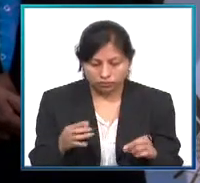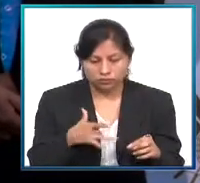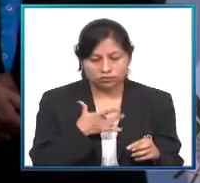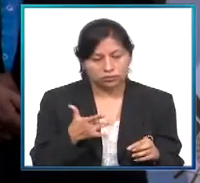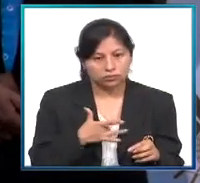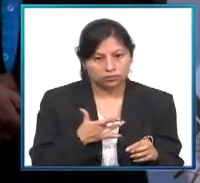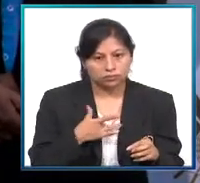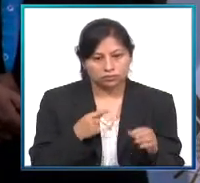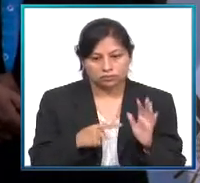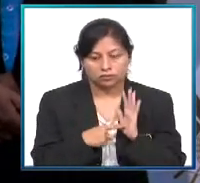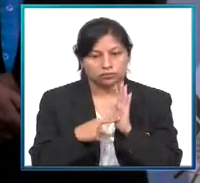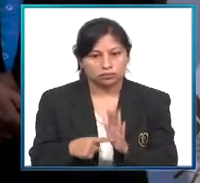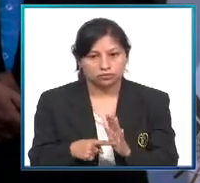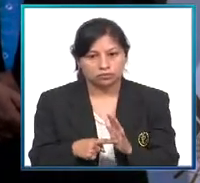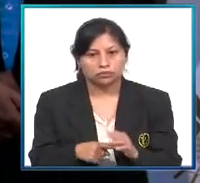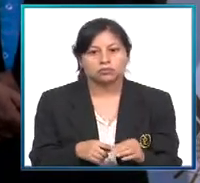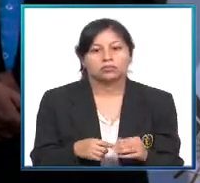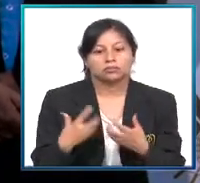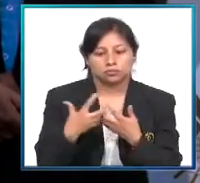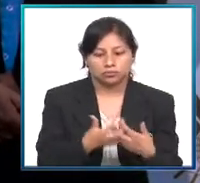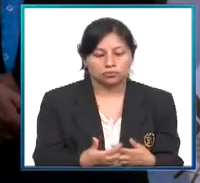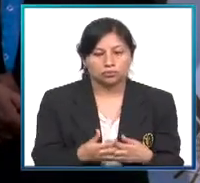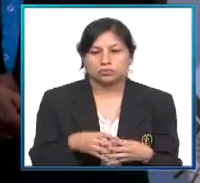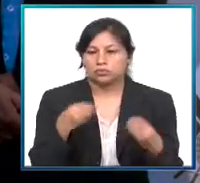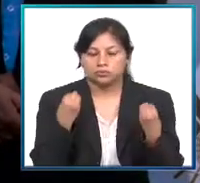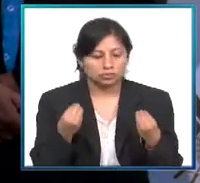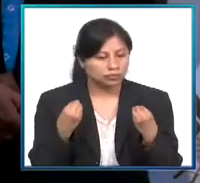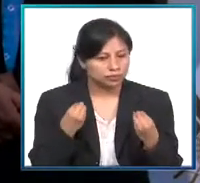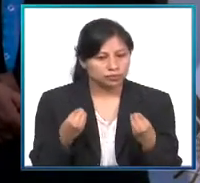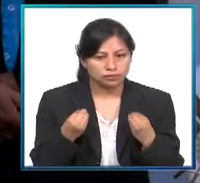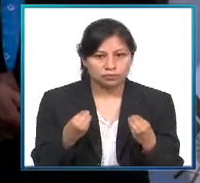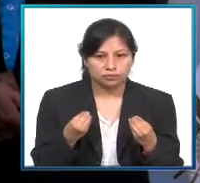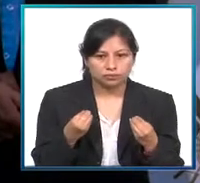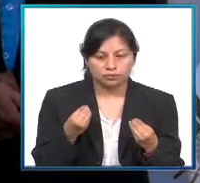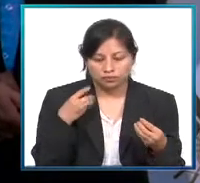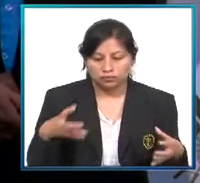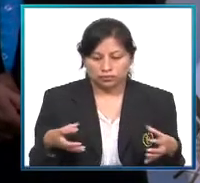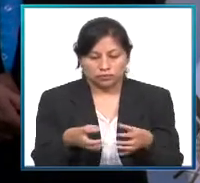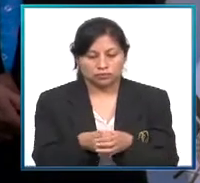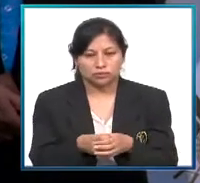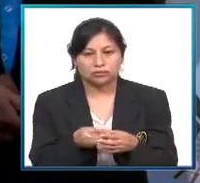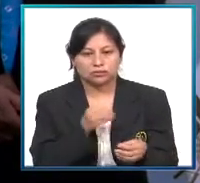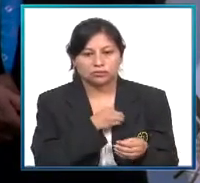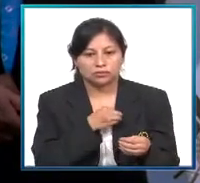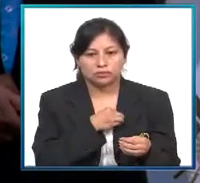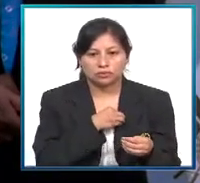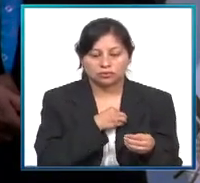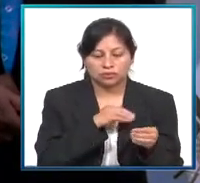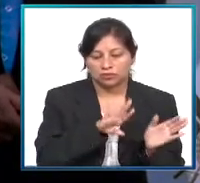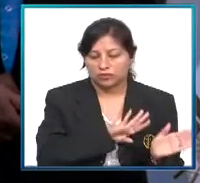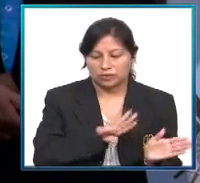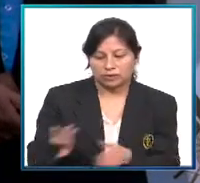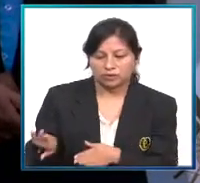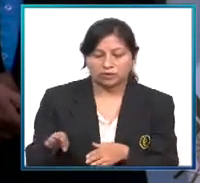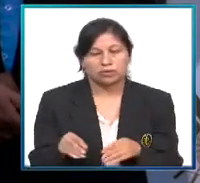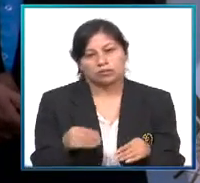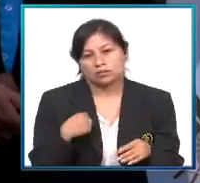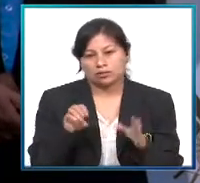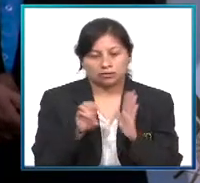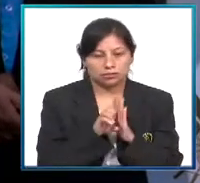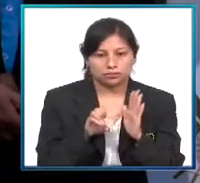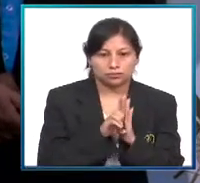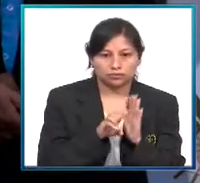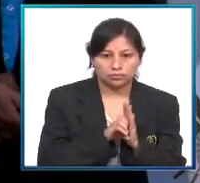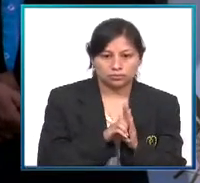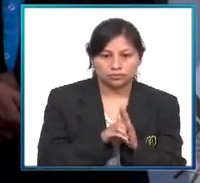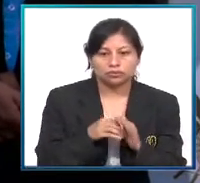sentir identificadas con empresas que han abusado sistemáticamente de consumidores y que han quedado en impunidad, como por ejemplo las